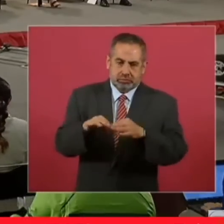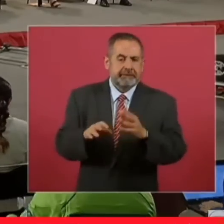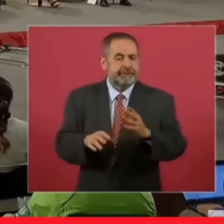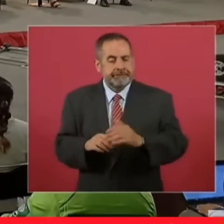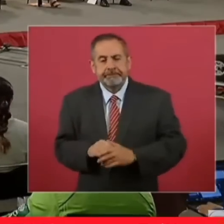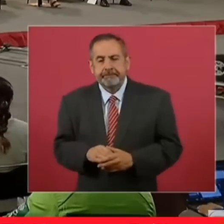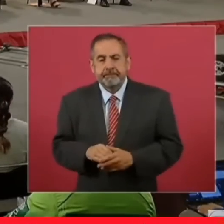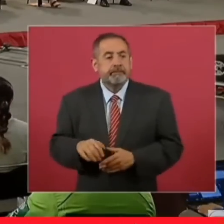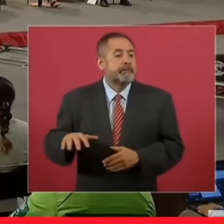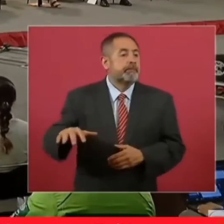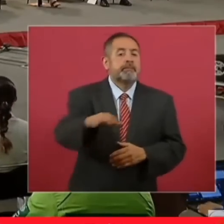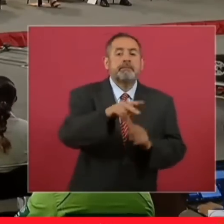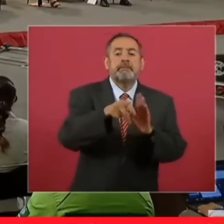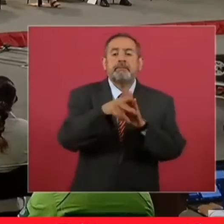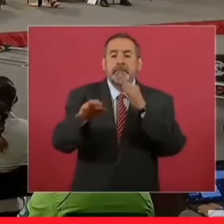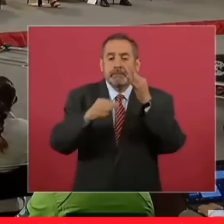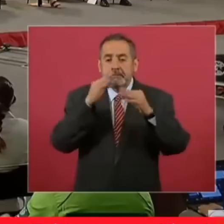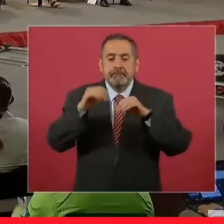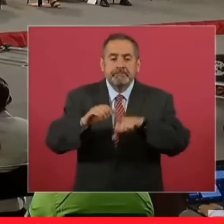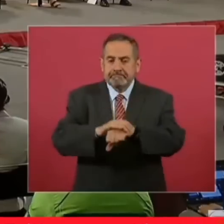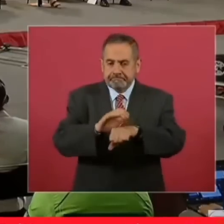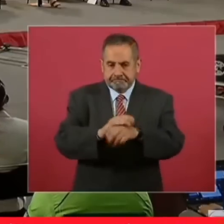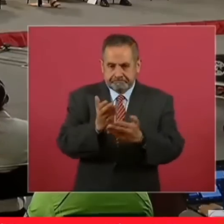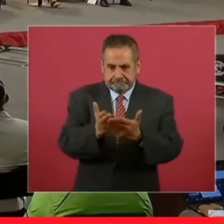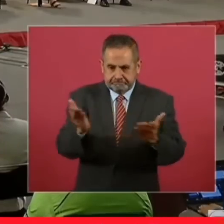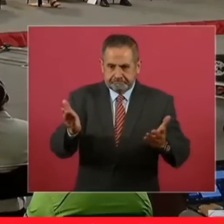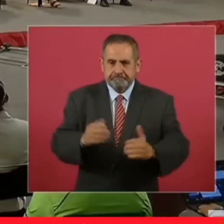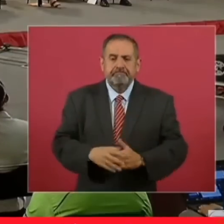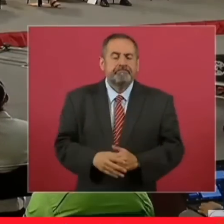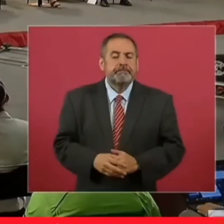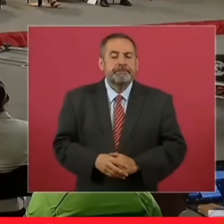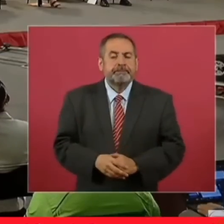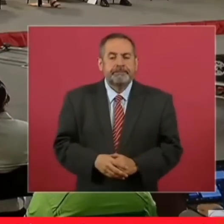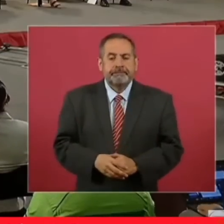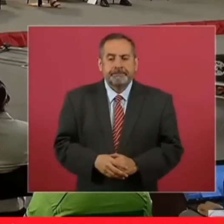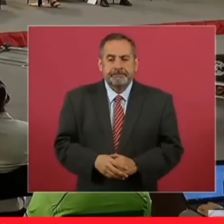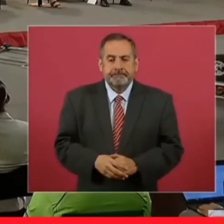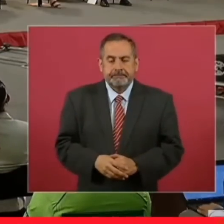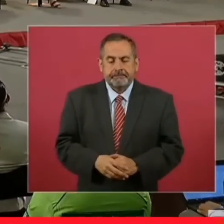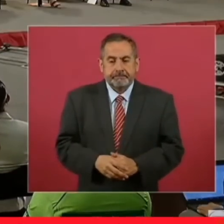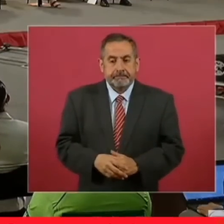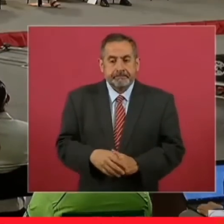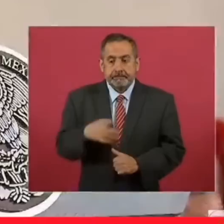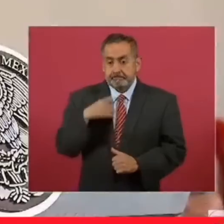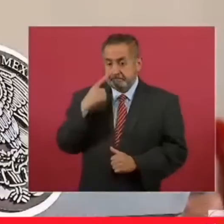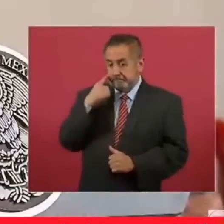Amigas y amigos de los medios, como ven, con este